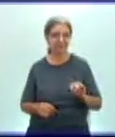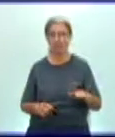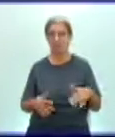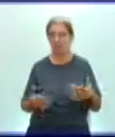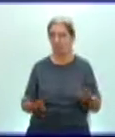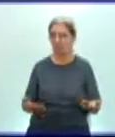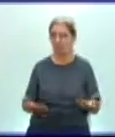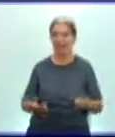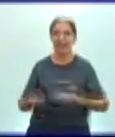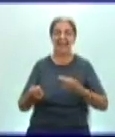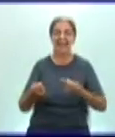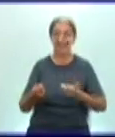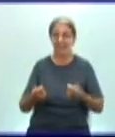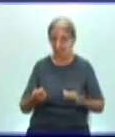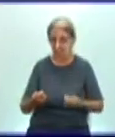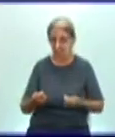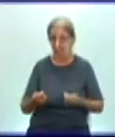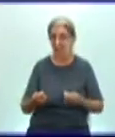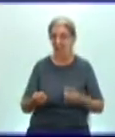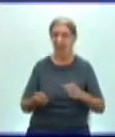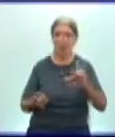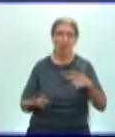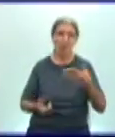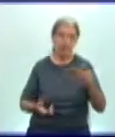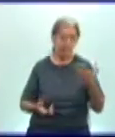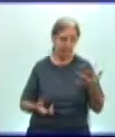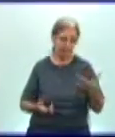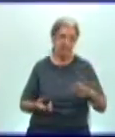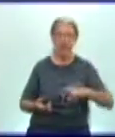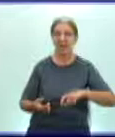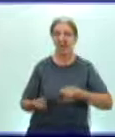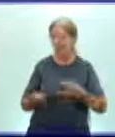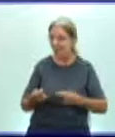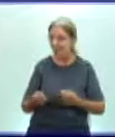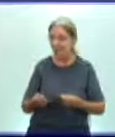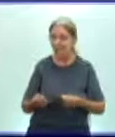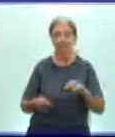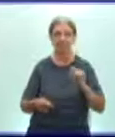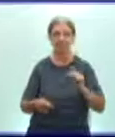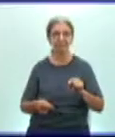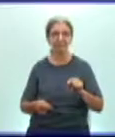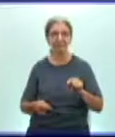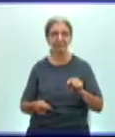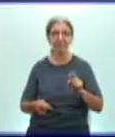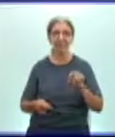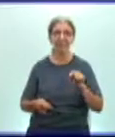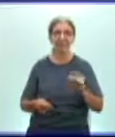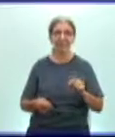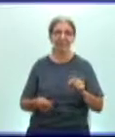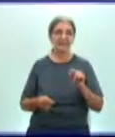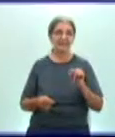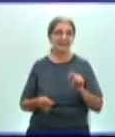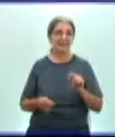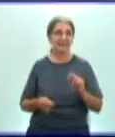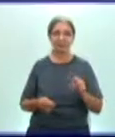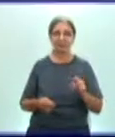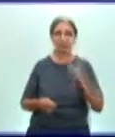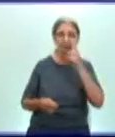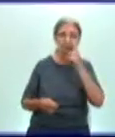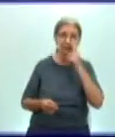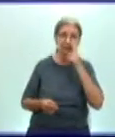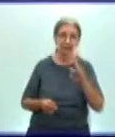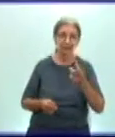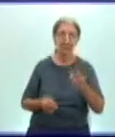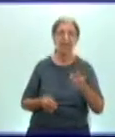épico, que ya habíamos trabajado en clases anteriores, ¿verdad? Y que empezamos con el estudio de esa excelentísima novela que es El reino